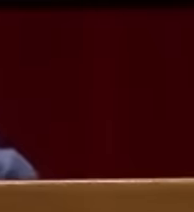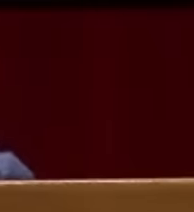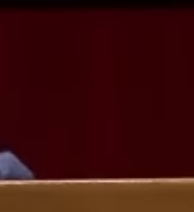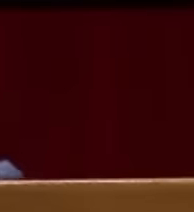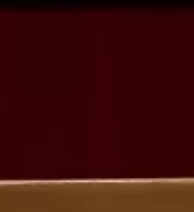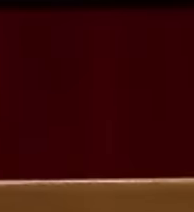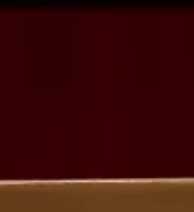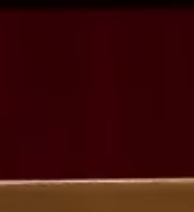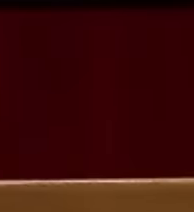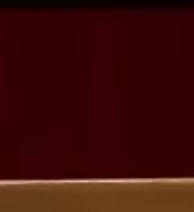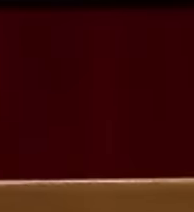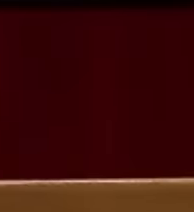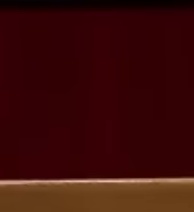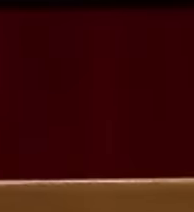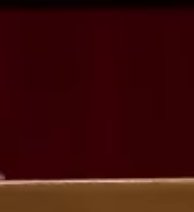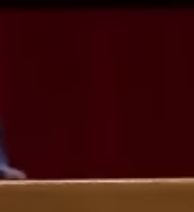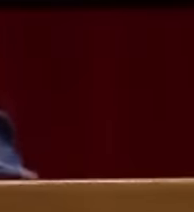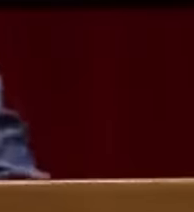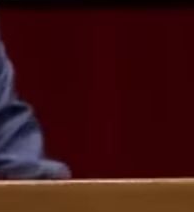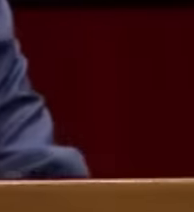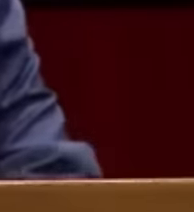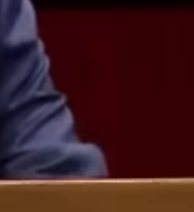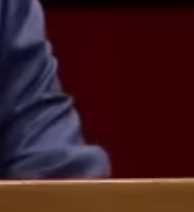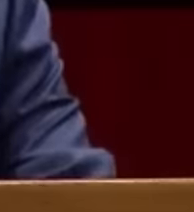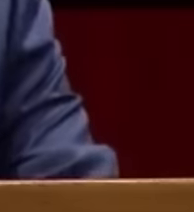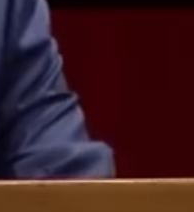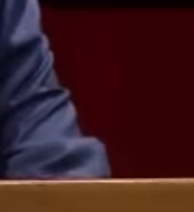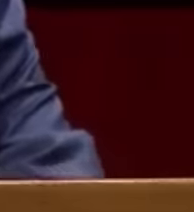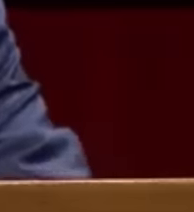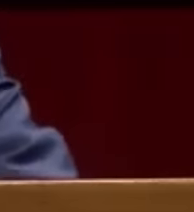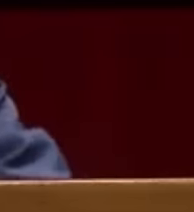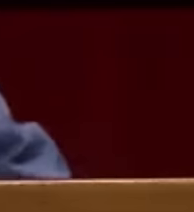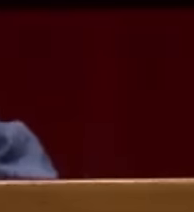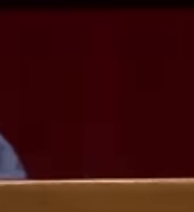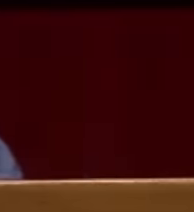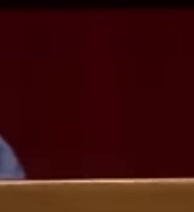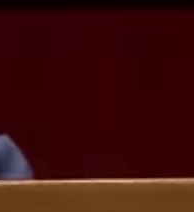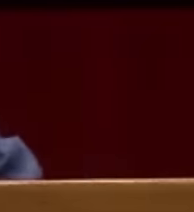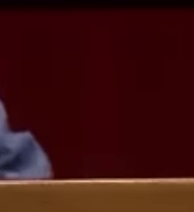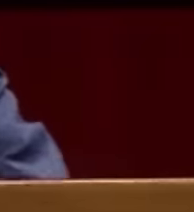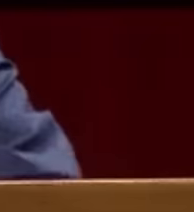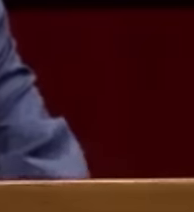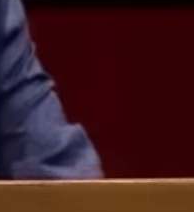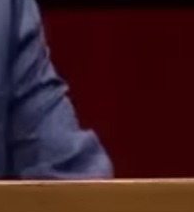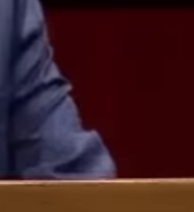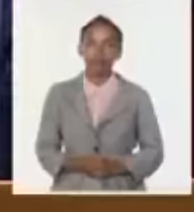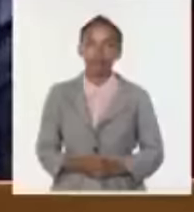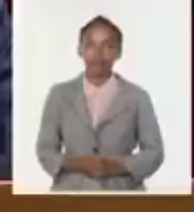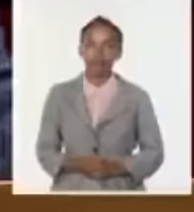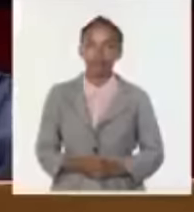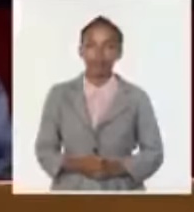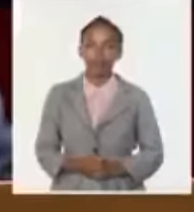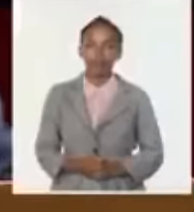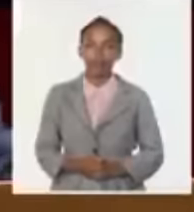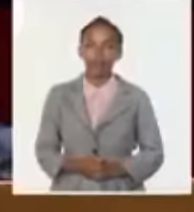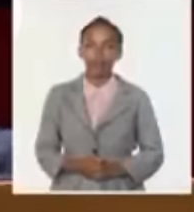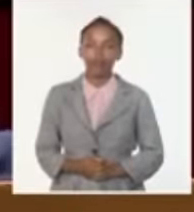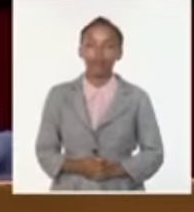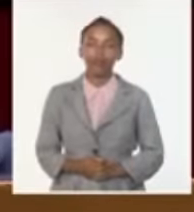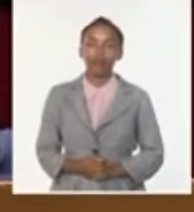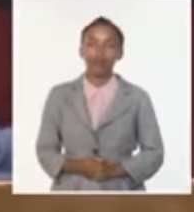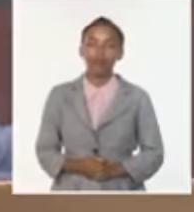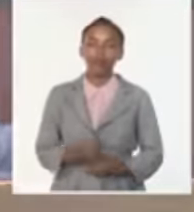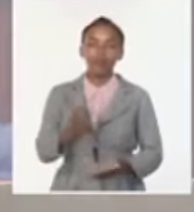medidas después del mes de septiembre. Se aprobó el perfeccionamiento de la